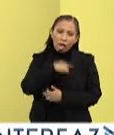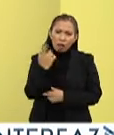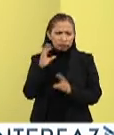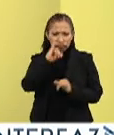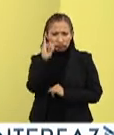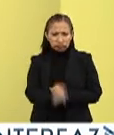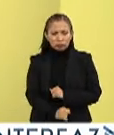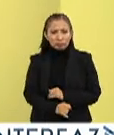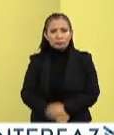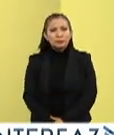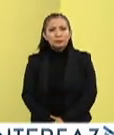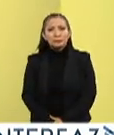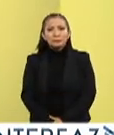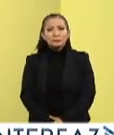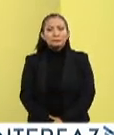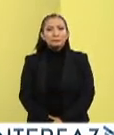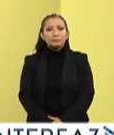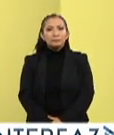vencido